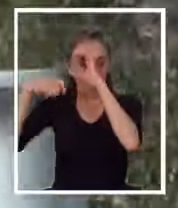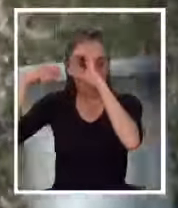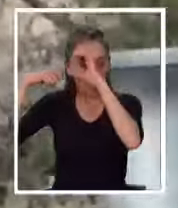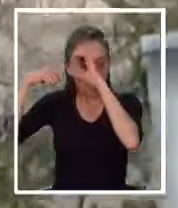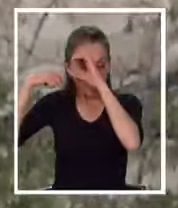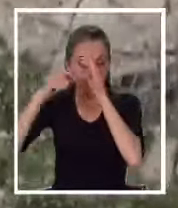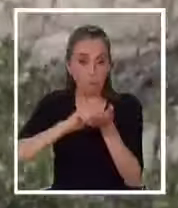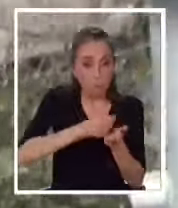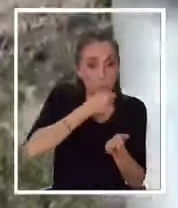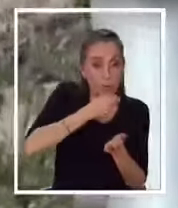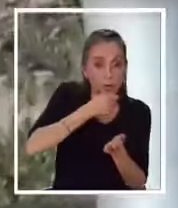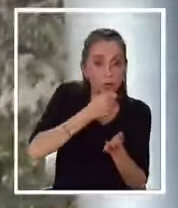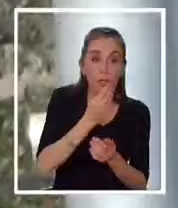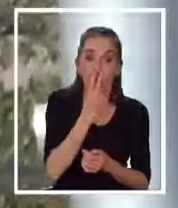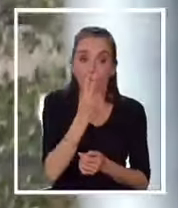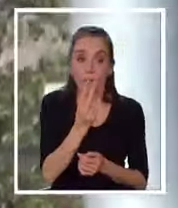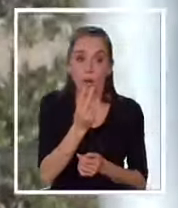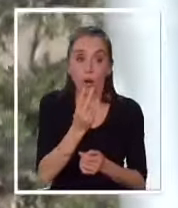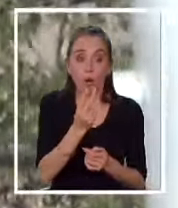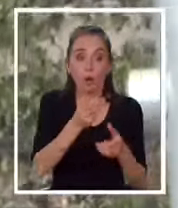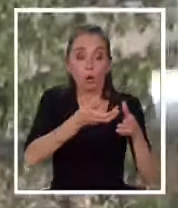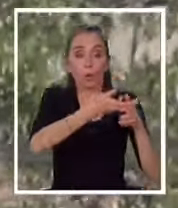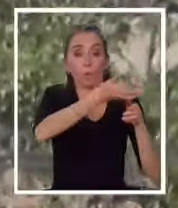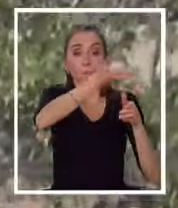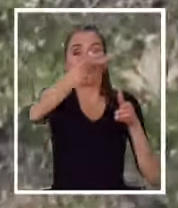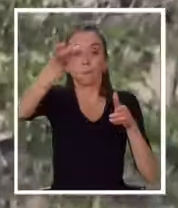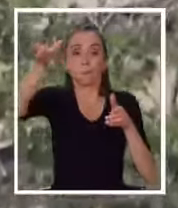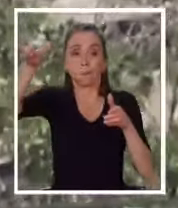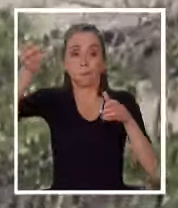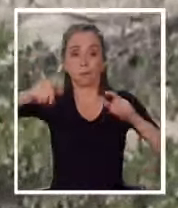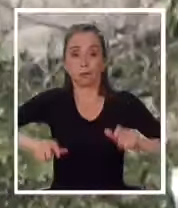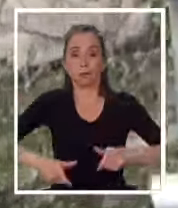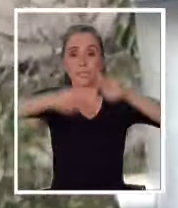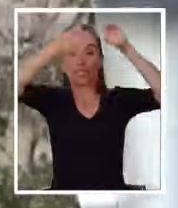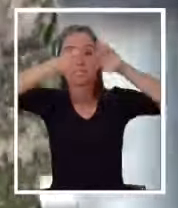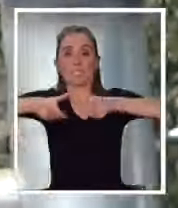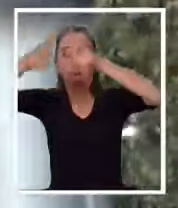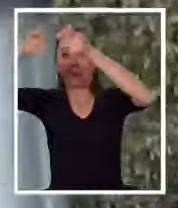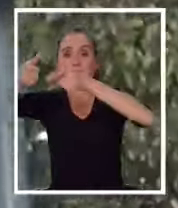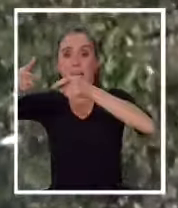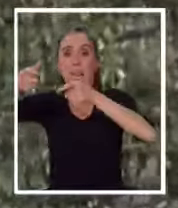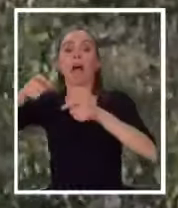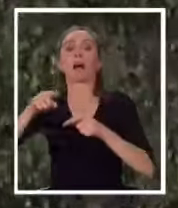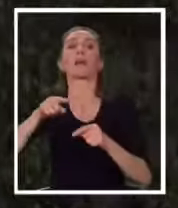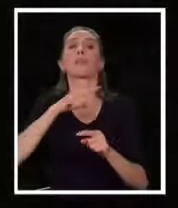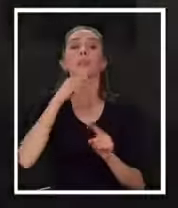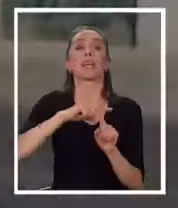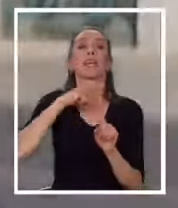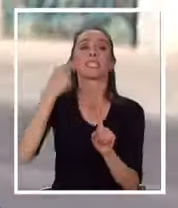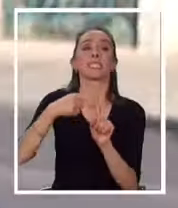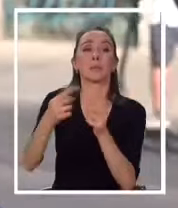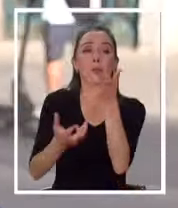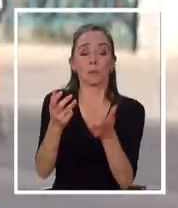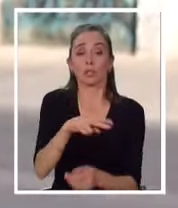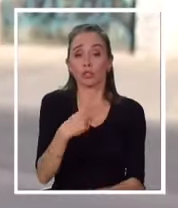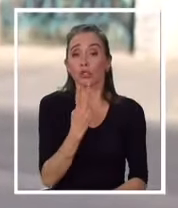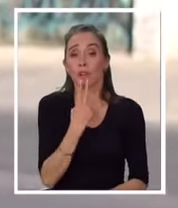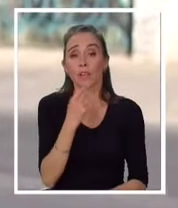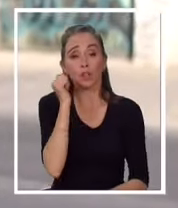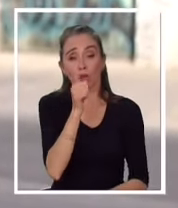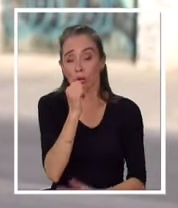nuestros equipos solo observó estas emanaciones desde las chimeneas del crematorio. Y nosotros seguimos viviendo y